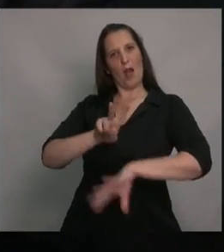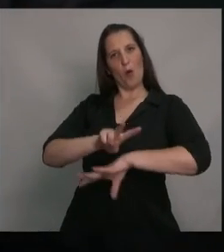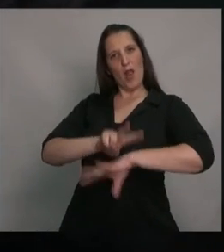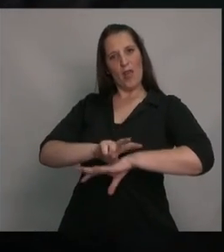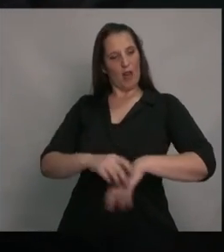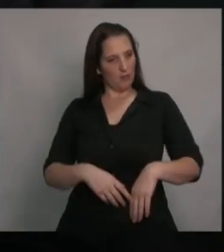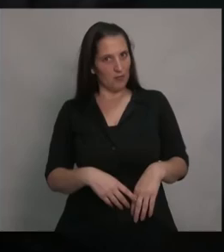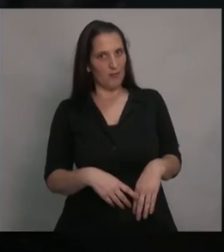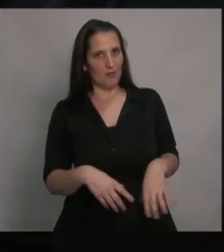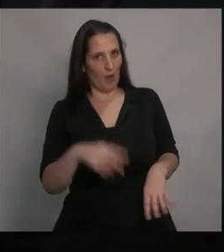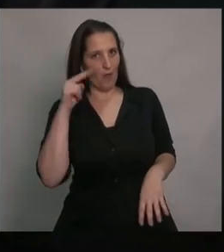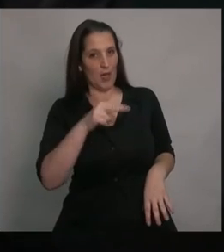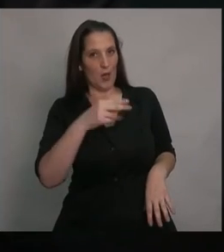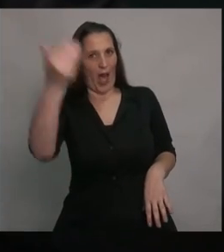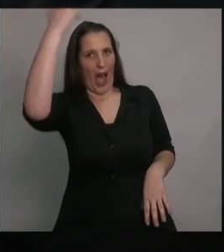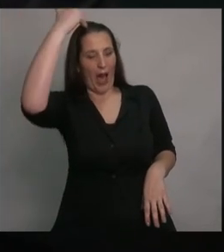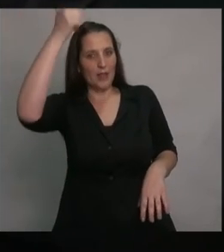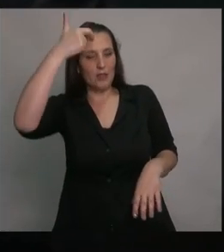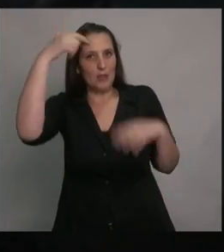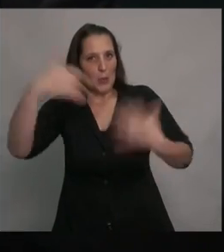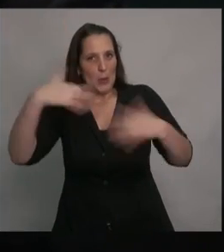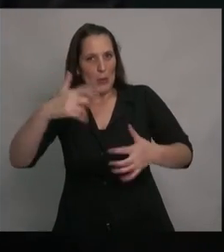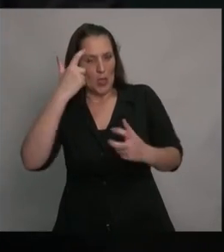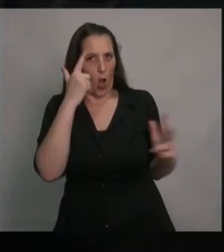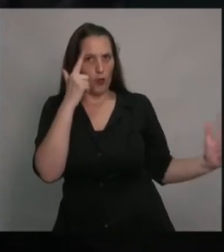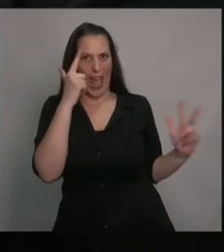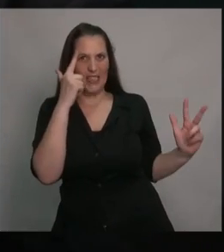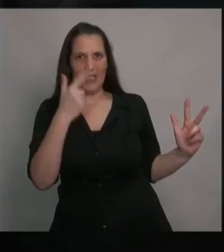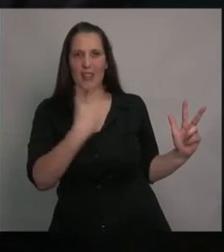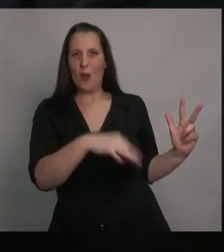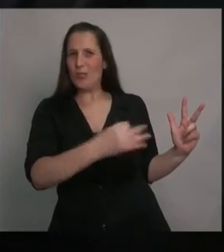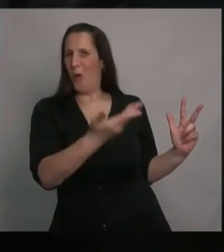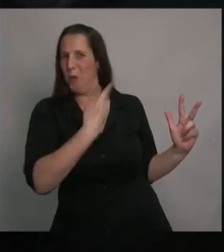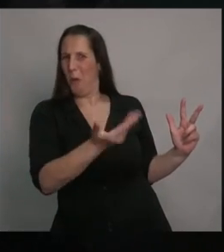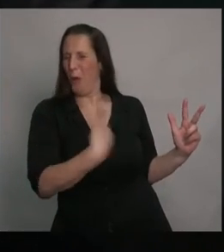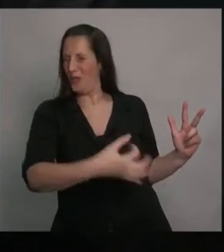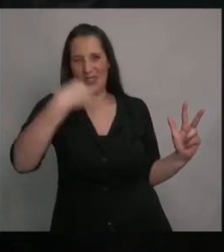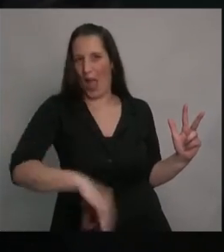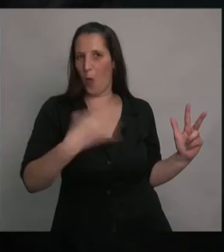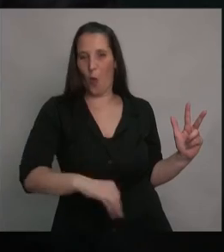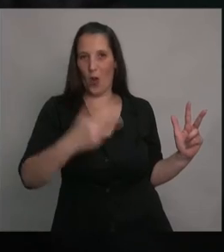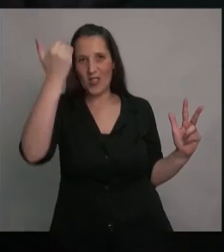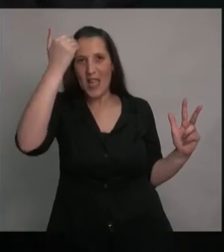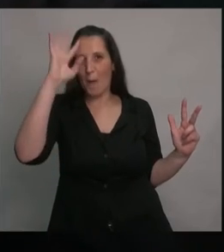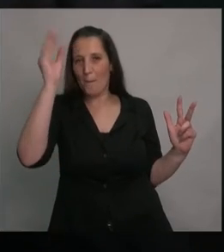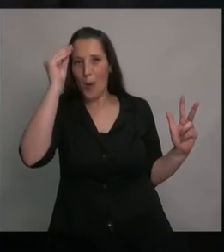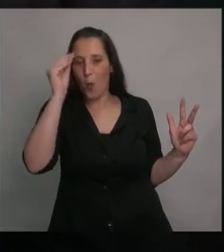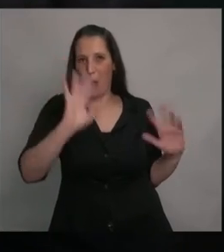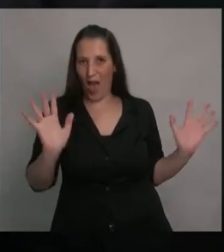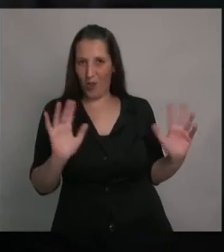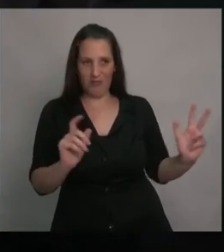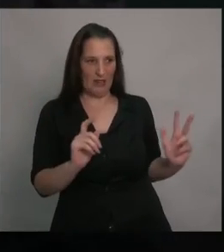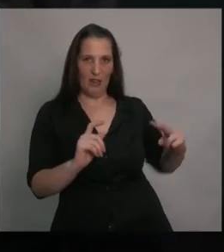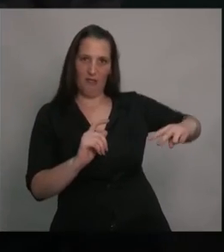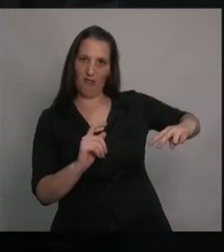hombre. Imagínense mi cabeza, yo estaba fajándome con los tres, yo estaba, estaba ahí enredado, yo decía, aquí no hay remedio. Y